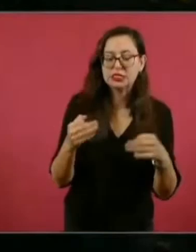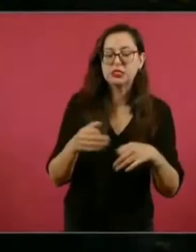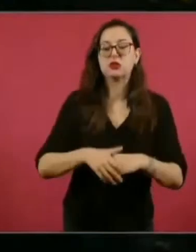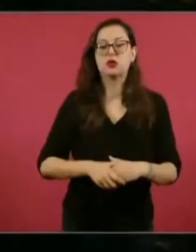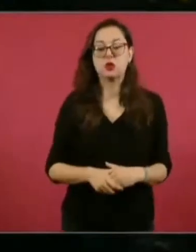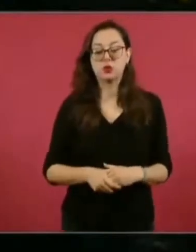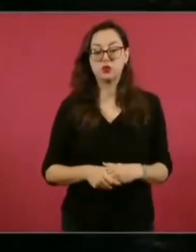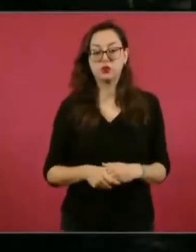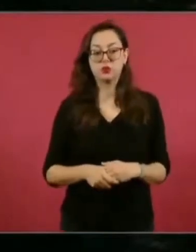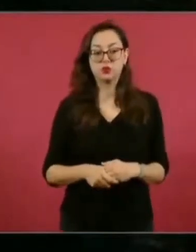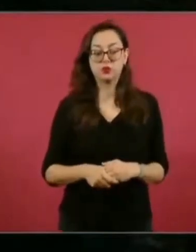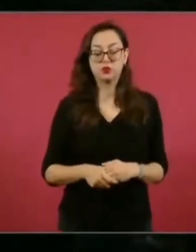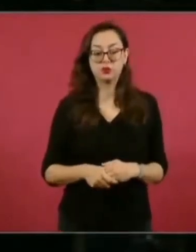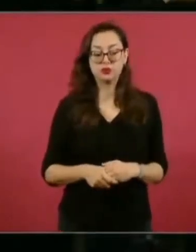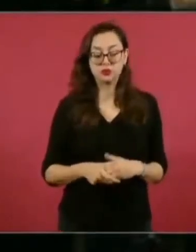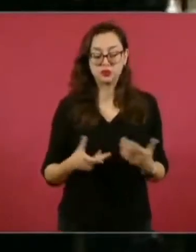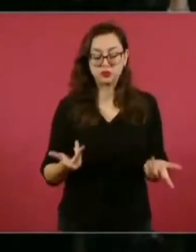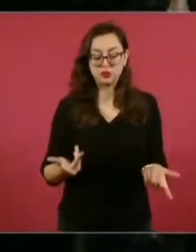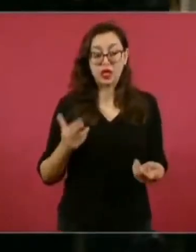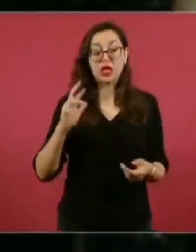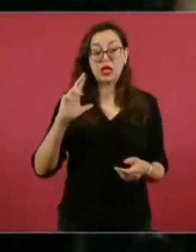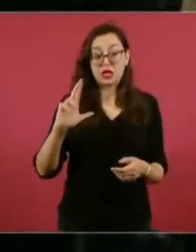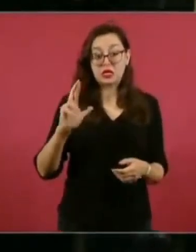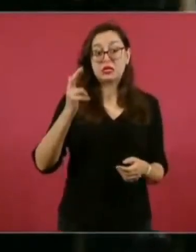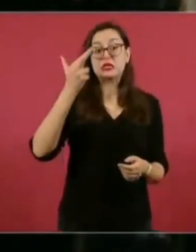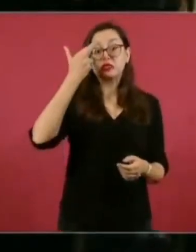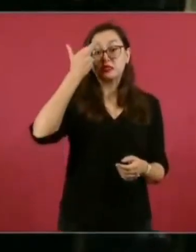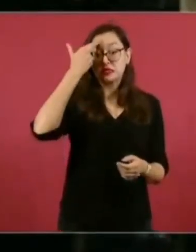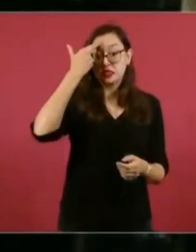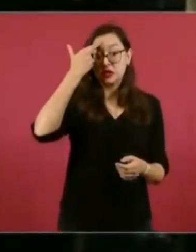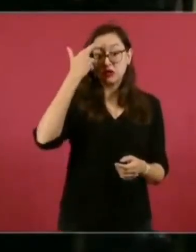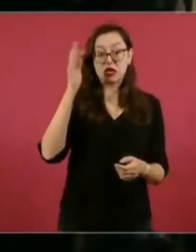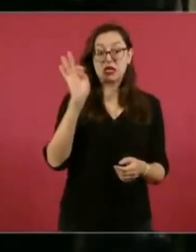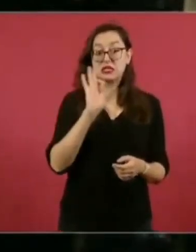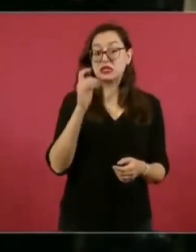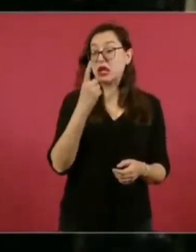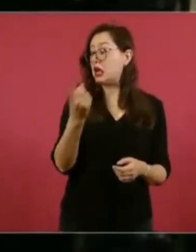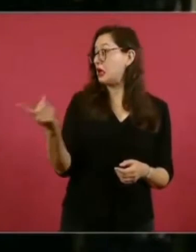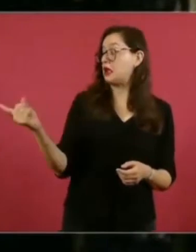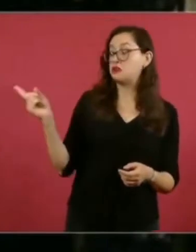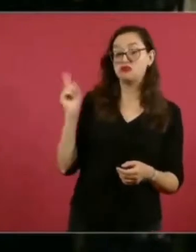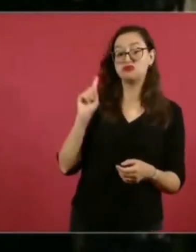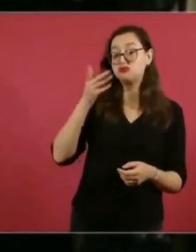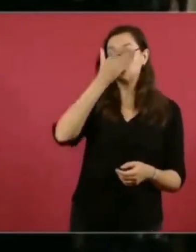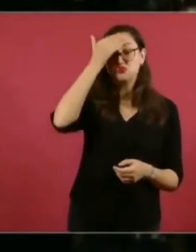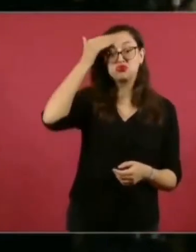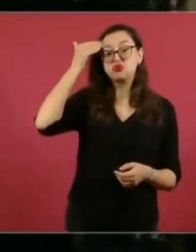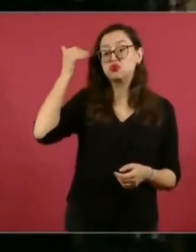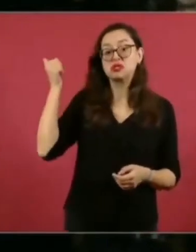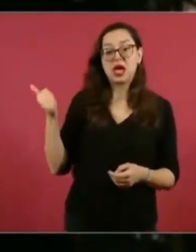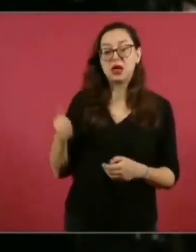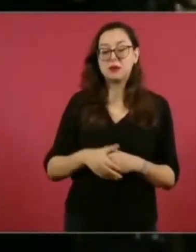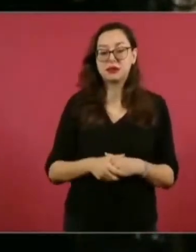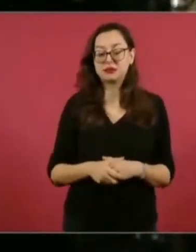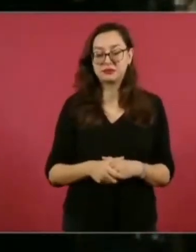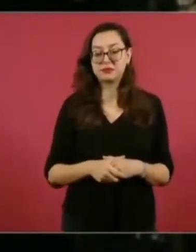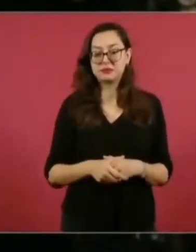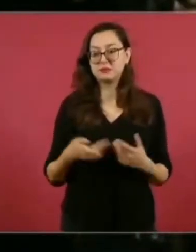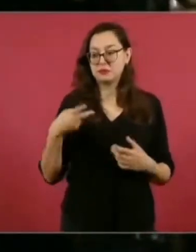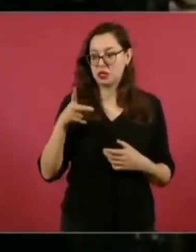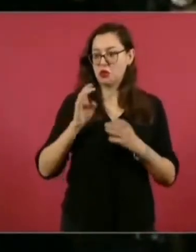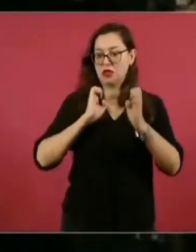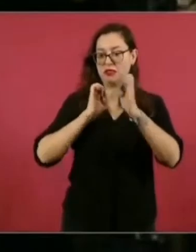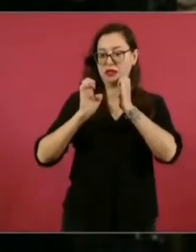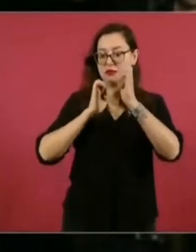¿Qué mensaje dejó ese capítulo para los colegas que nos acompañan aquí? ¿Qué piensa usted de la censura? Y si cree que en